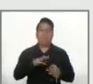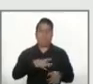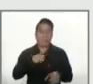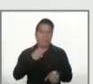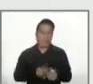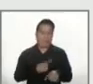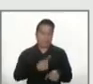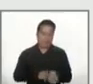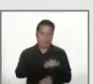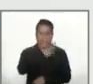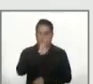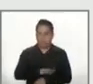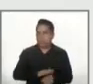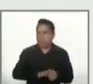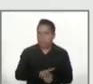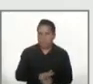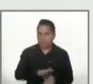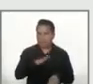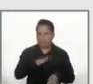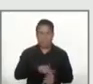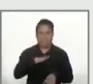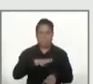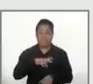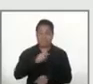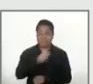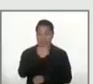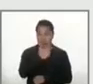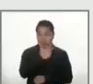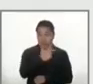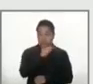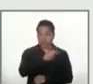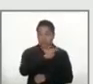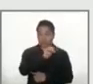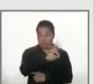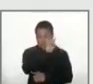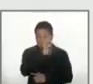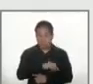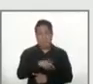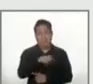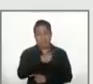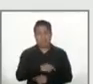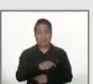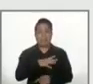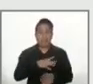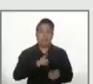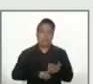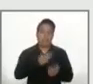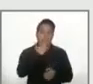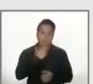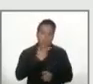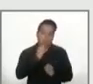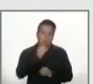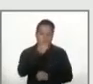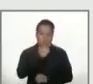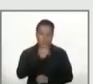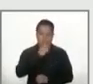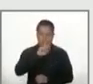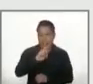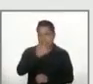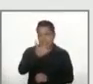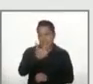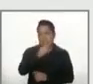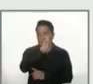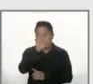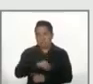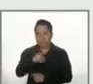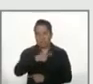asociadas a estas defunciones son, en 38.9% de los casos, diabetes mellitus, en 37% de